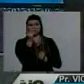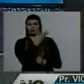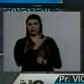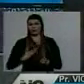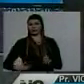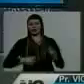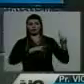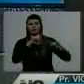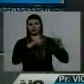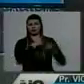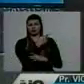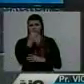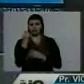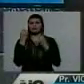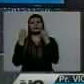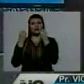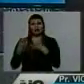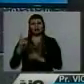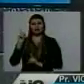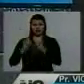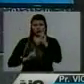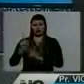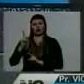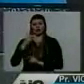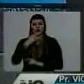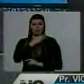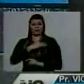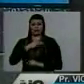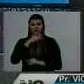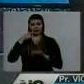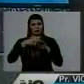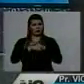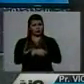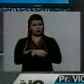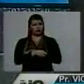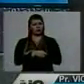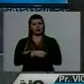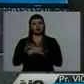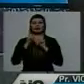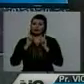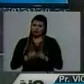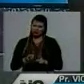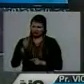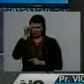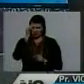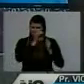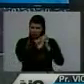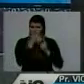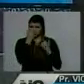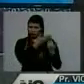autoridades. Pero cuando se trata de un ministro corrupto, ¿también debo orar por él?